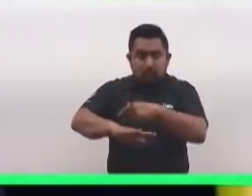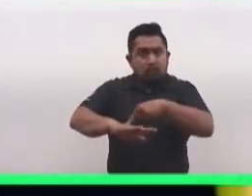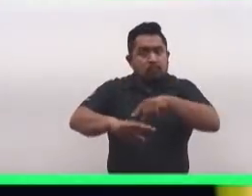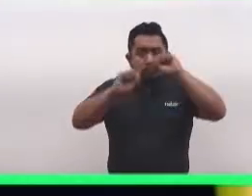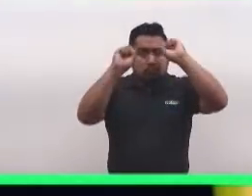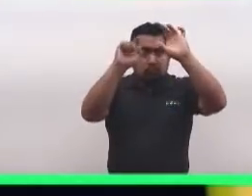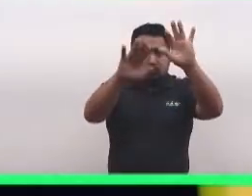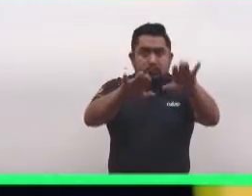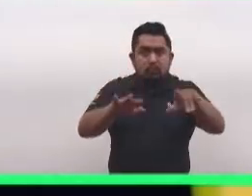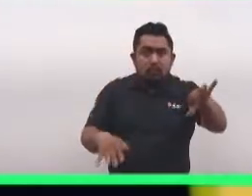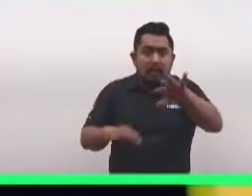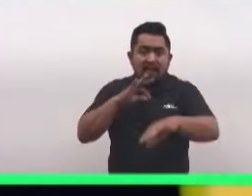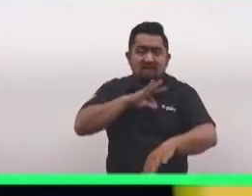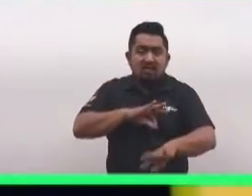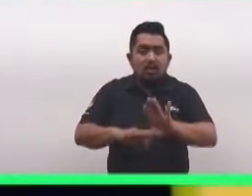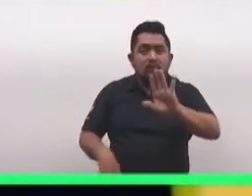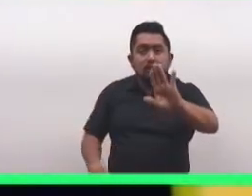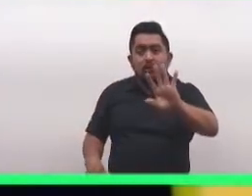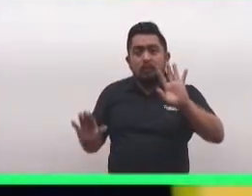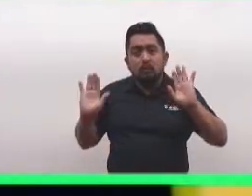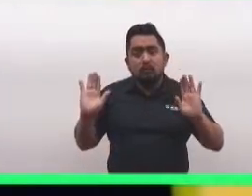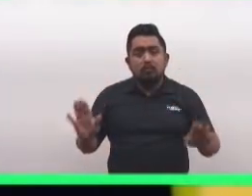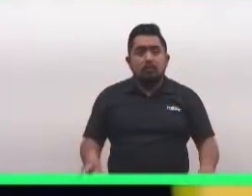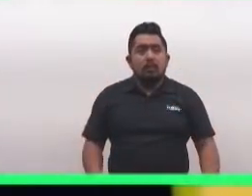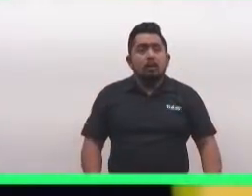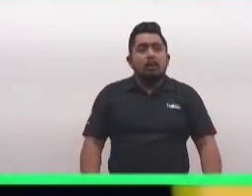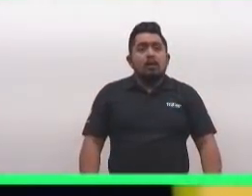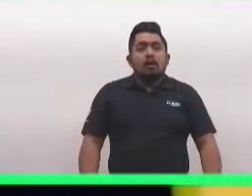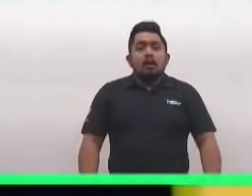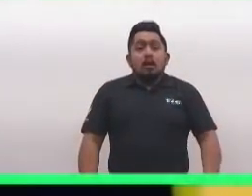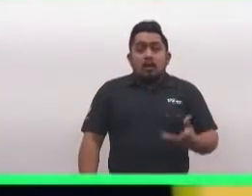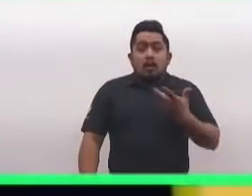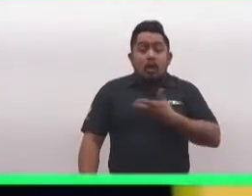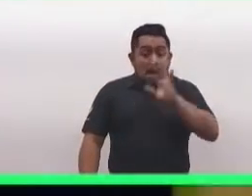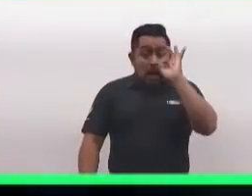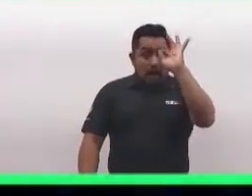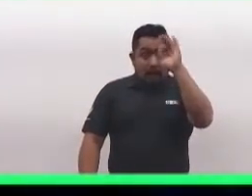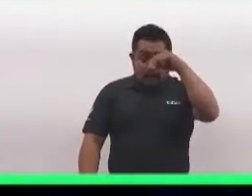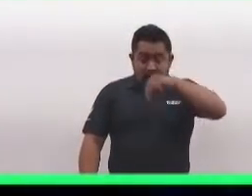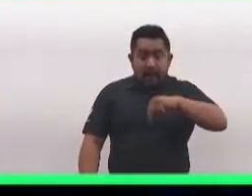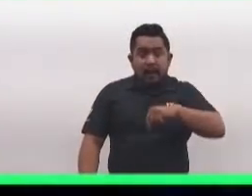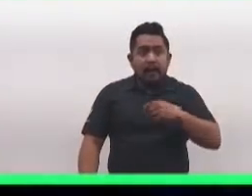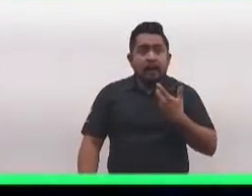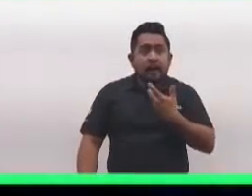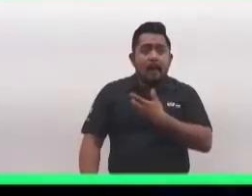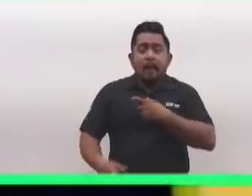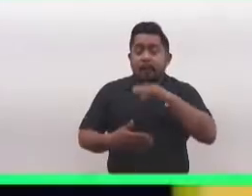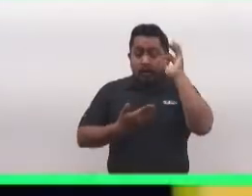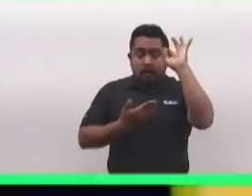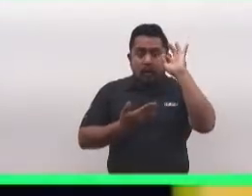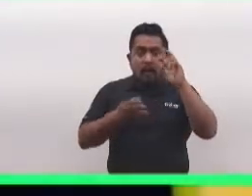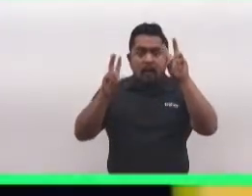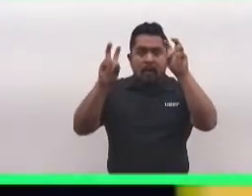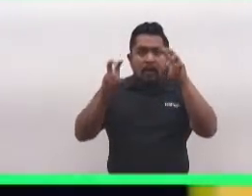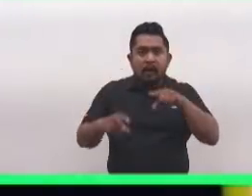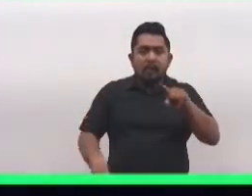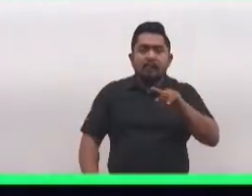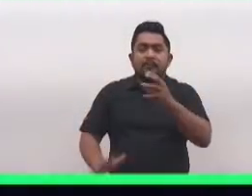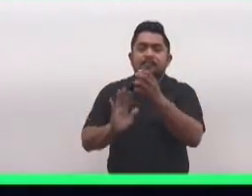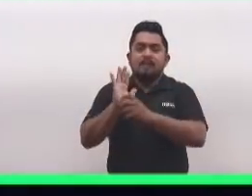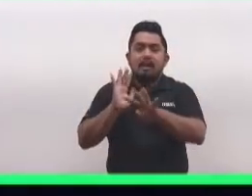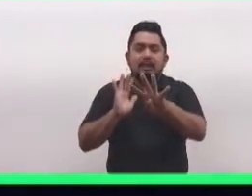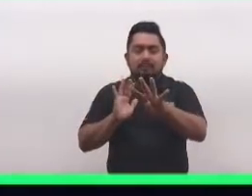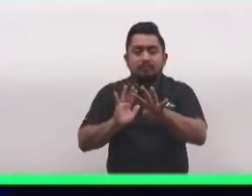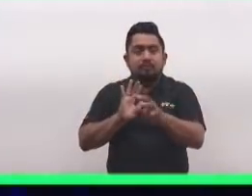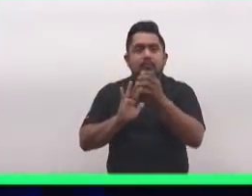para su vida el día viernes gloria al señor lo estamos predicando aquí a la iglesia y sabe que les hablamos del salmo 41